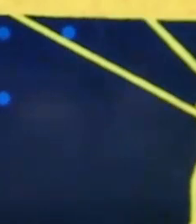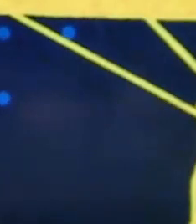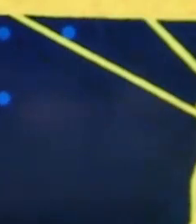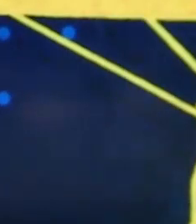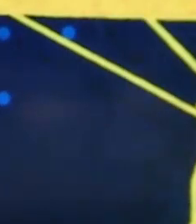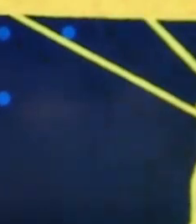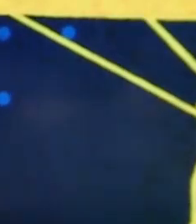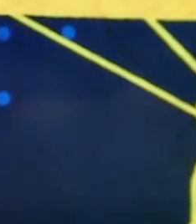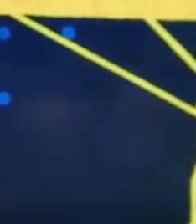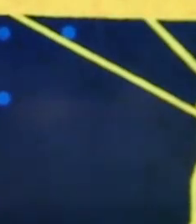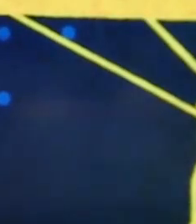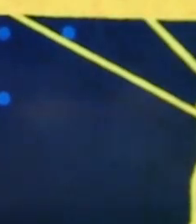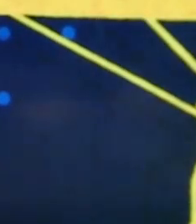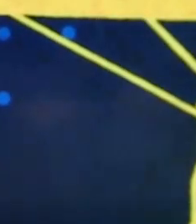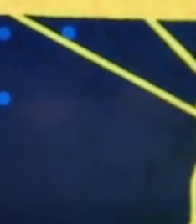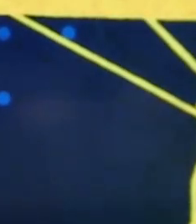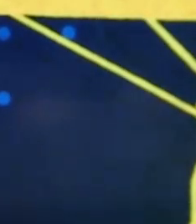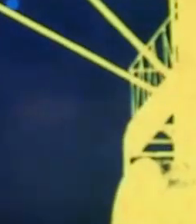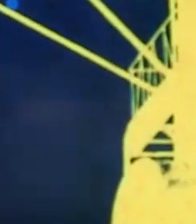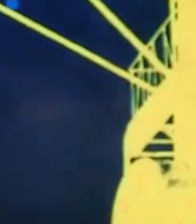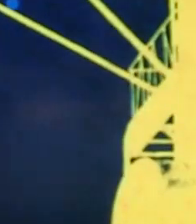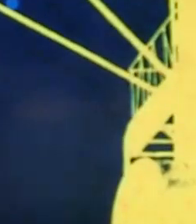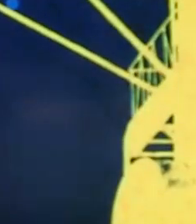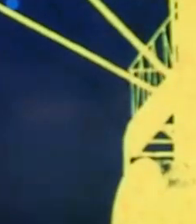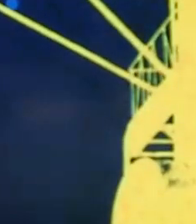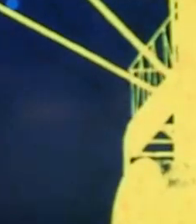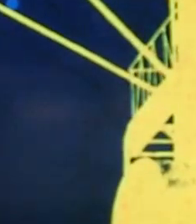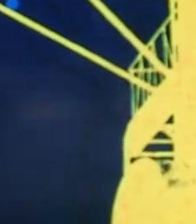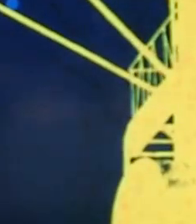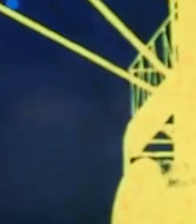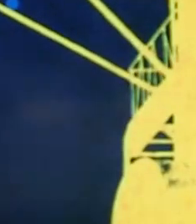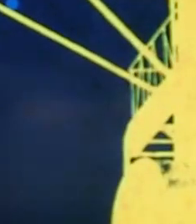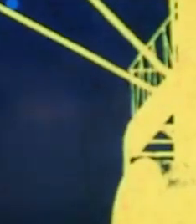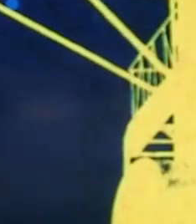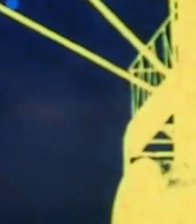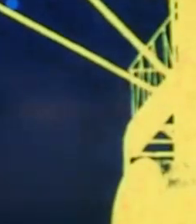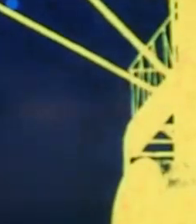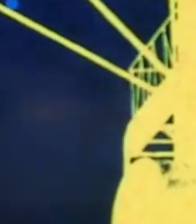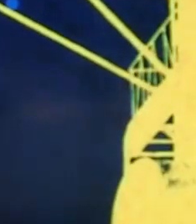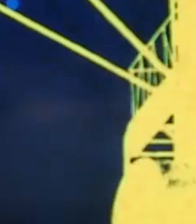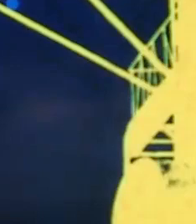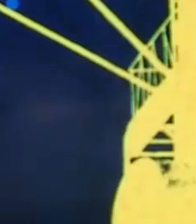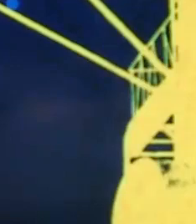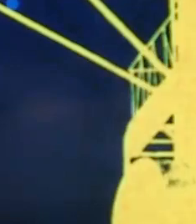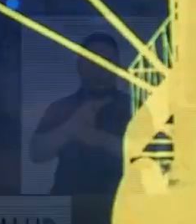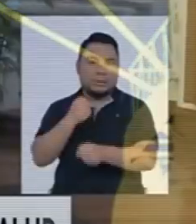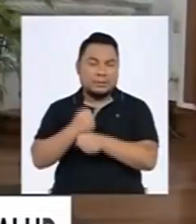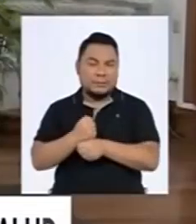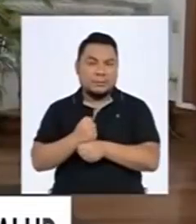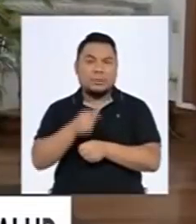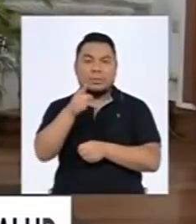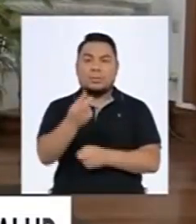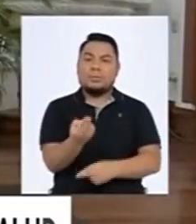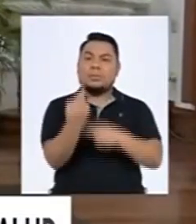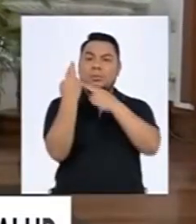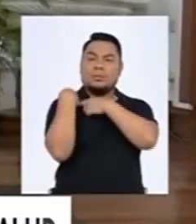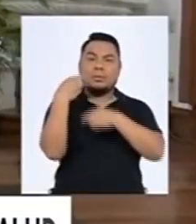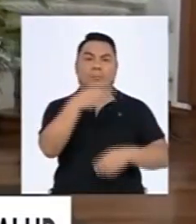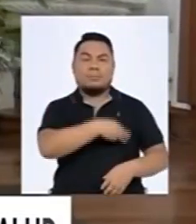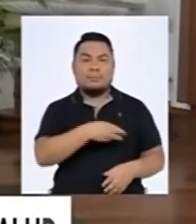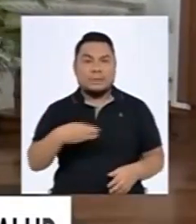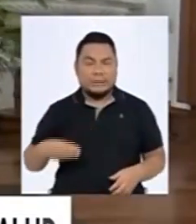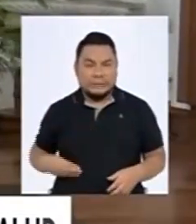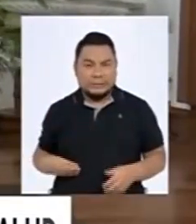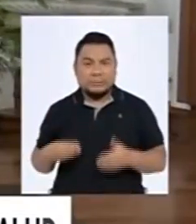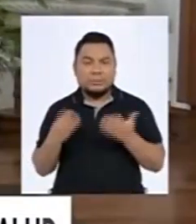nuevo ministro de Salud, el señor Víctor Marcial Zamora Mesía. Hemos comentado la experiencia que tiene y estamos en